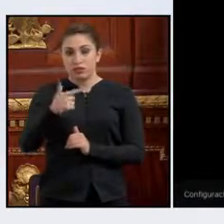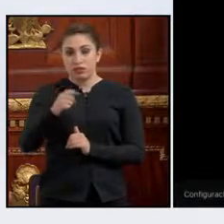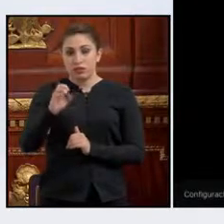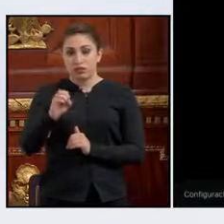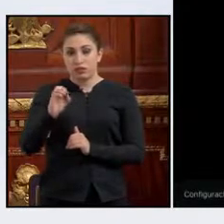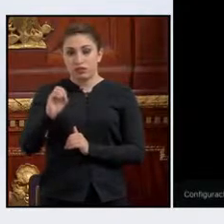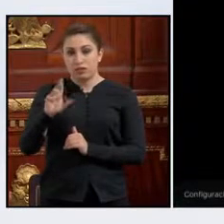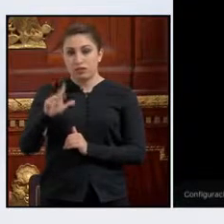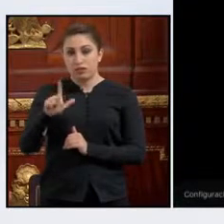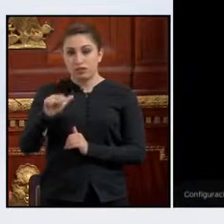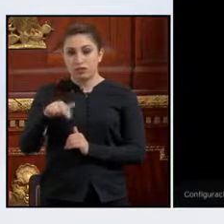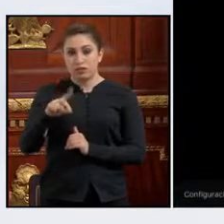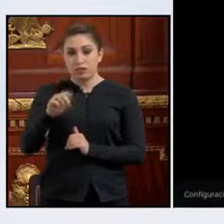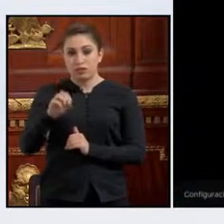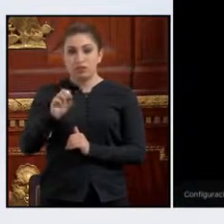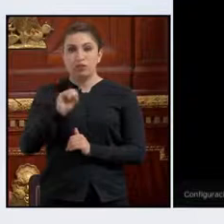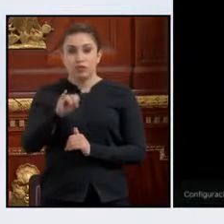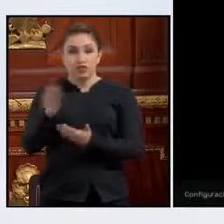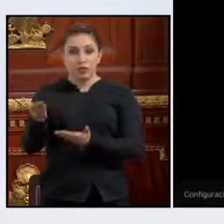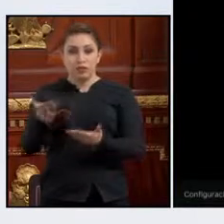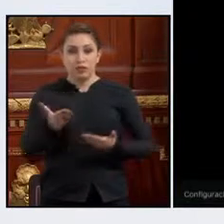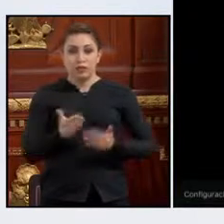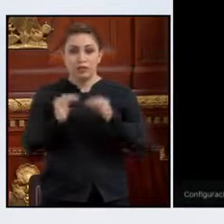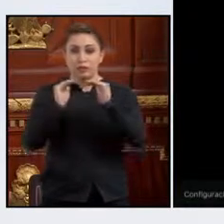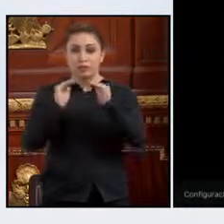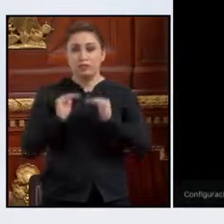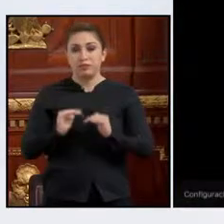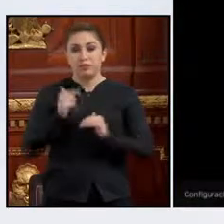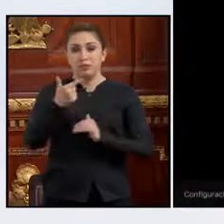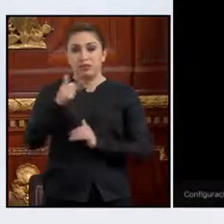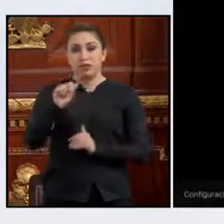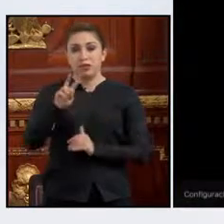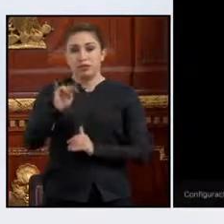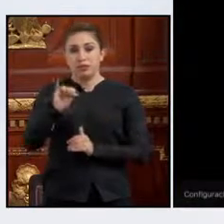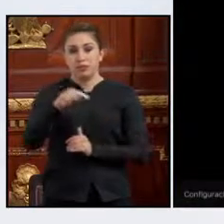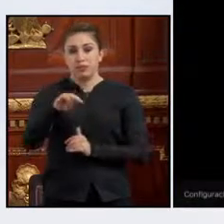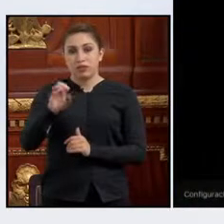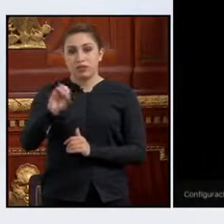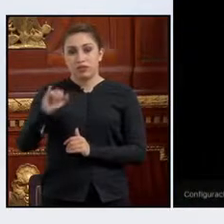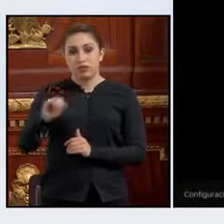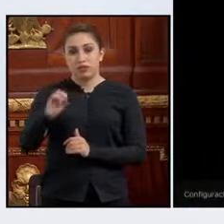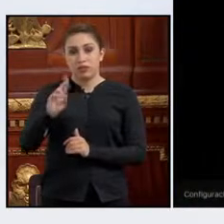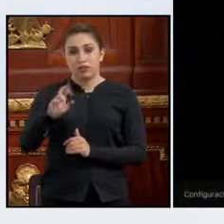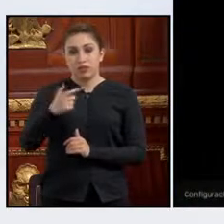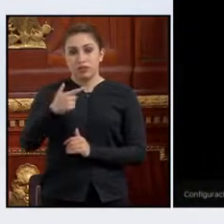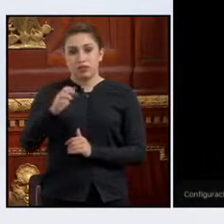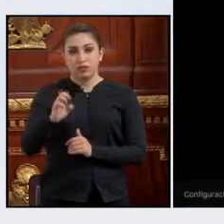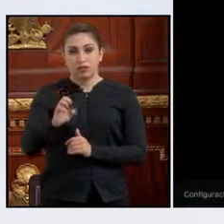Diego Garrido, presente. Gaviño Ambriz Jorge. Gaviño aquí.